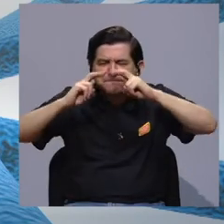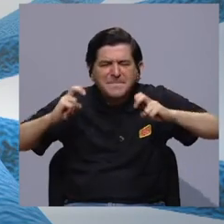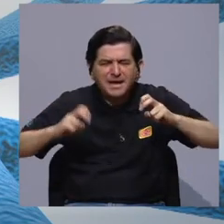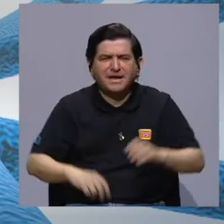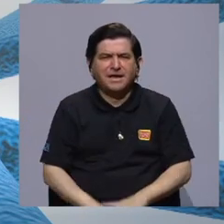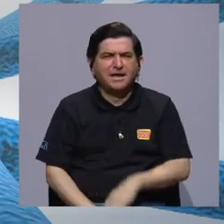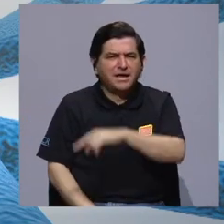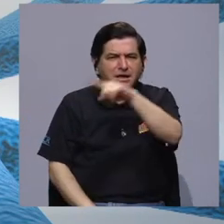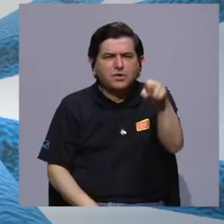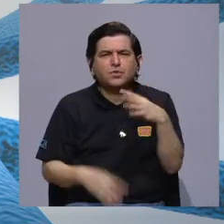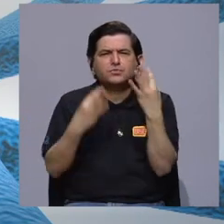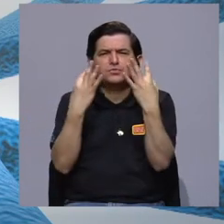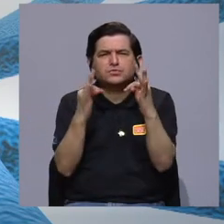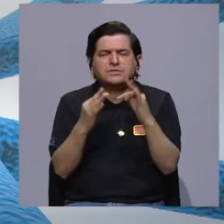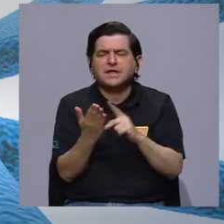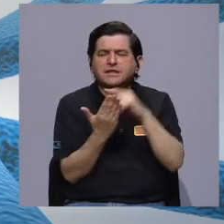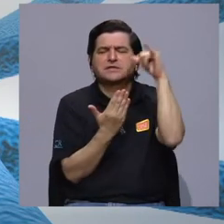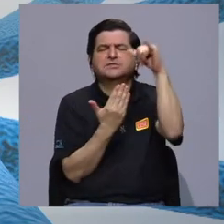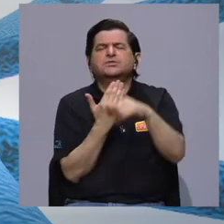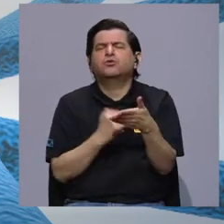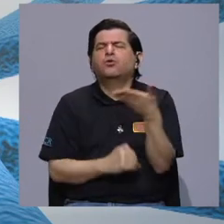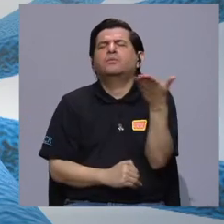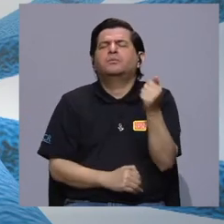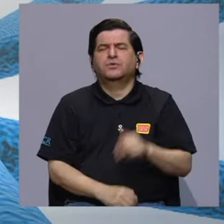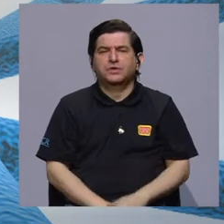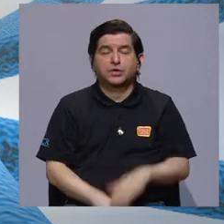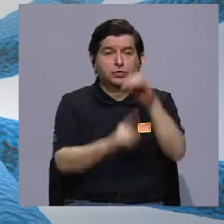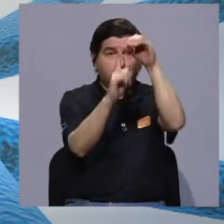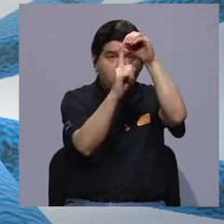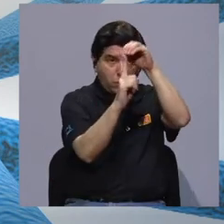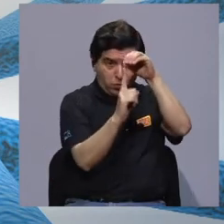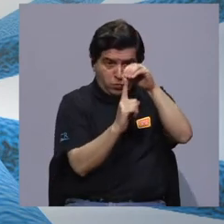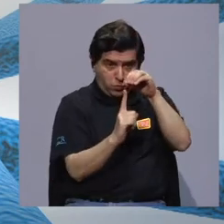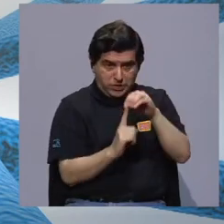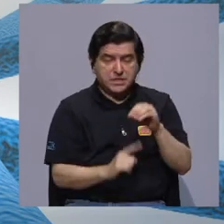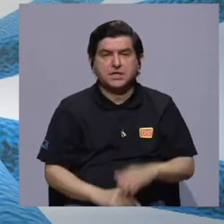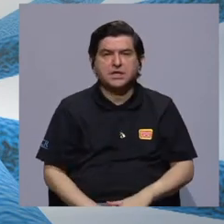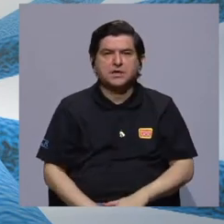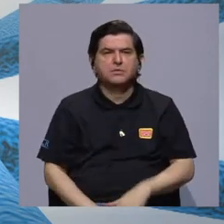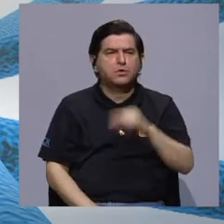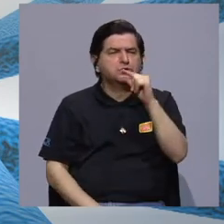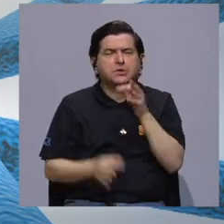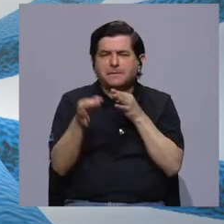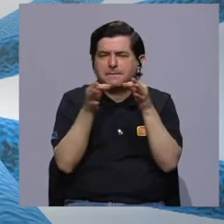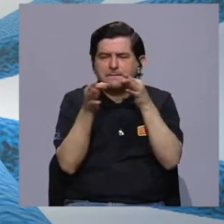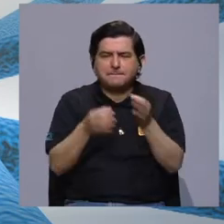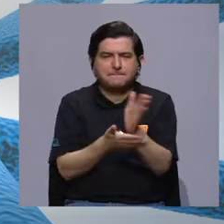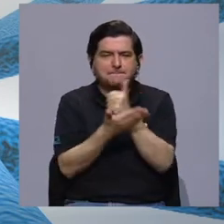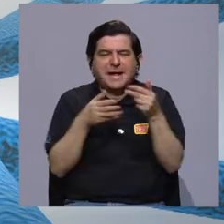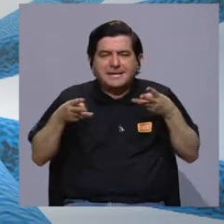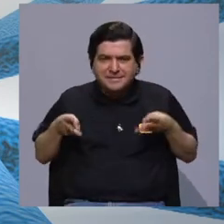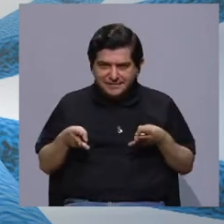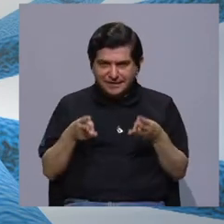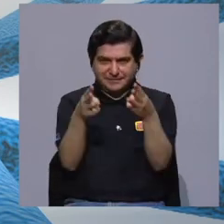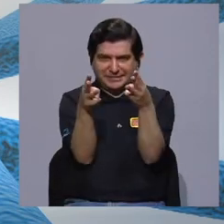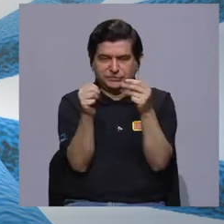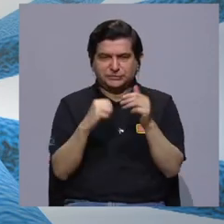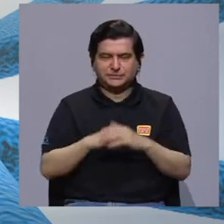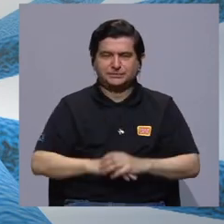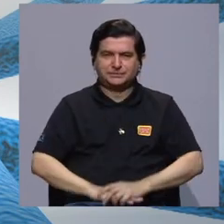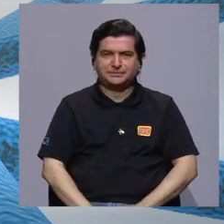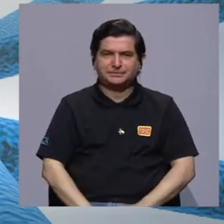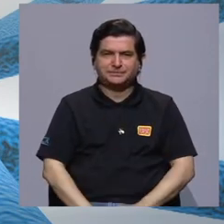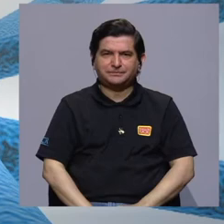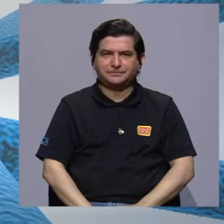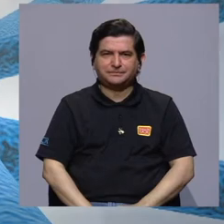breve repaso de qué es lo que ustedes pretenden con este proyecto, objetivos y una breve descripción de la parte